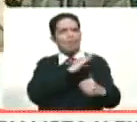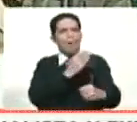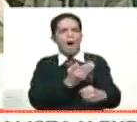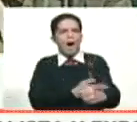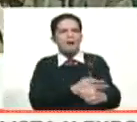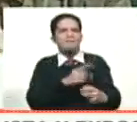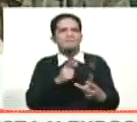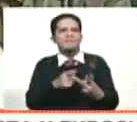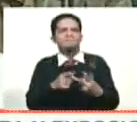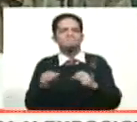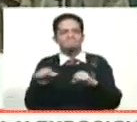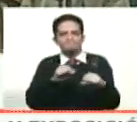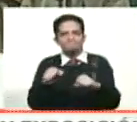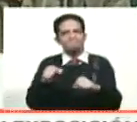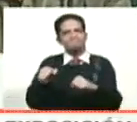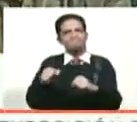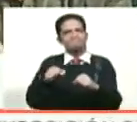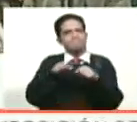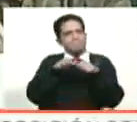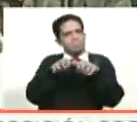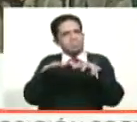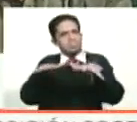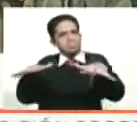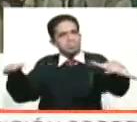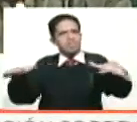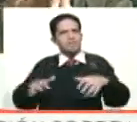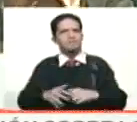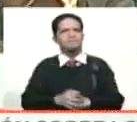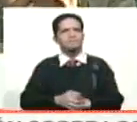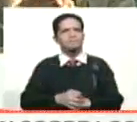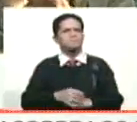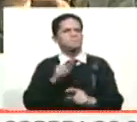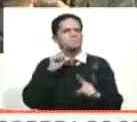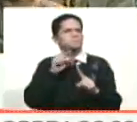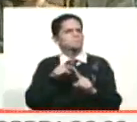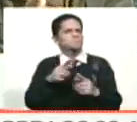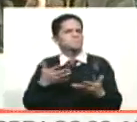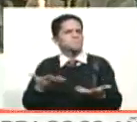capacidad operativa, en el despliegue. Para garantizar,